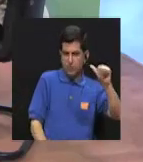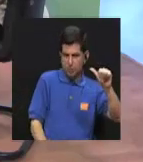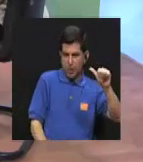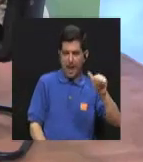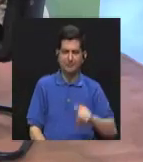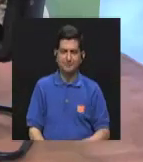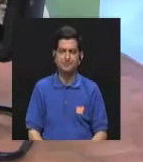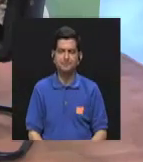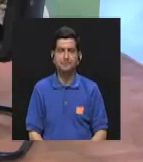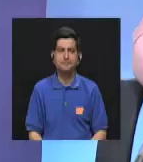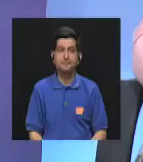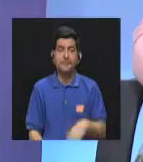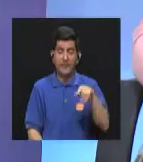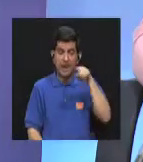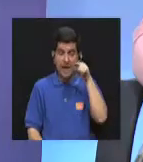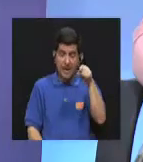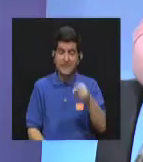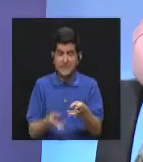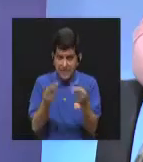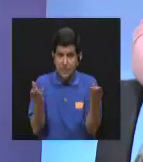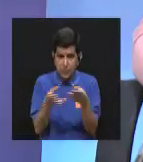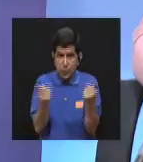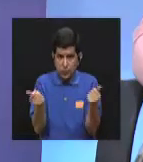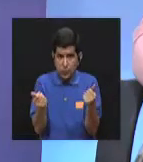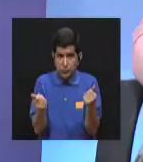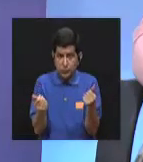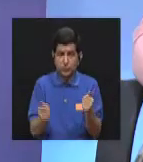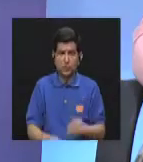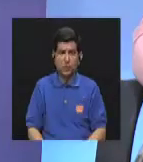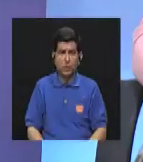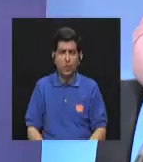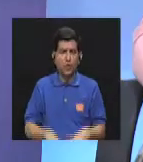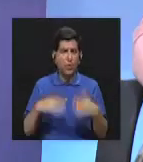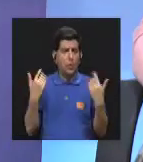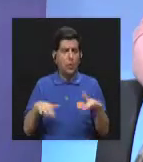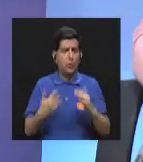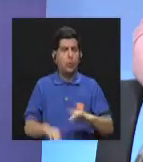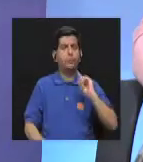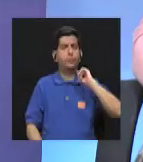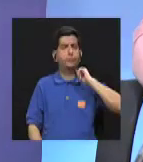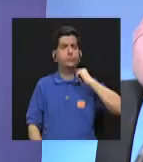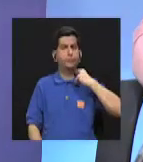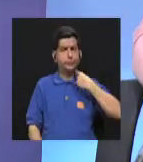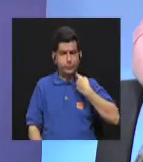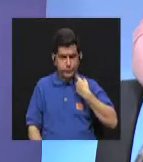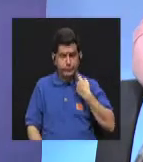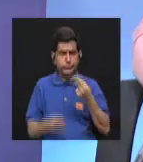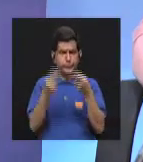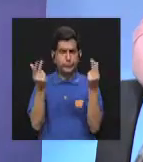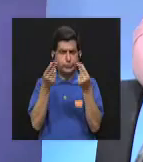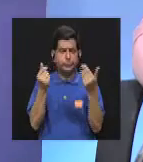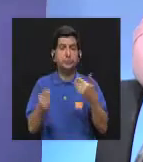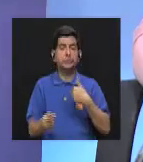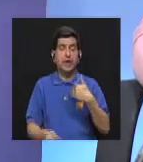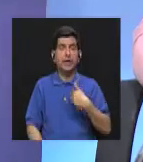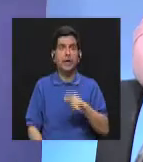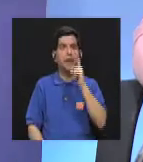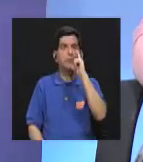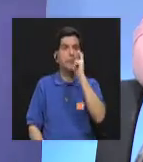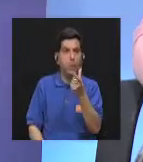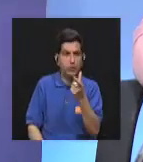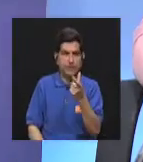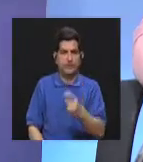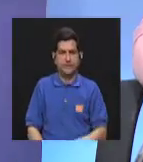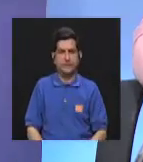que entender que estos productos son de muy alto costo, ¿verdad? Y que contamos, por